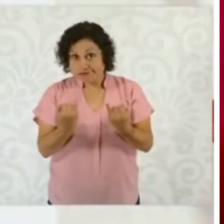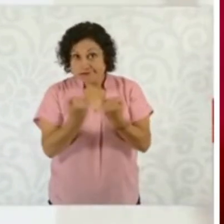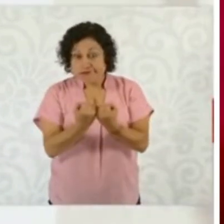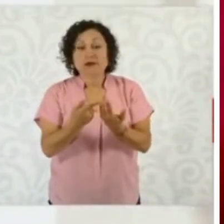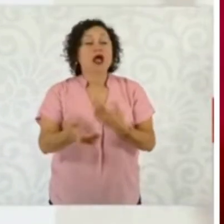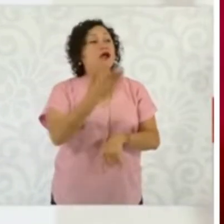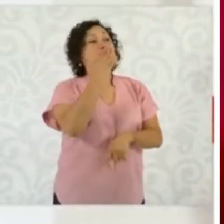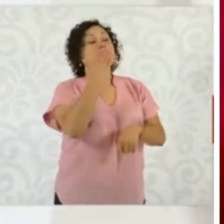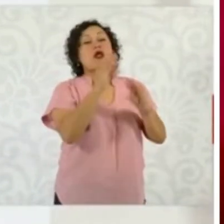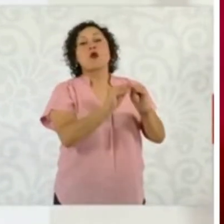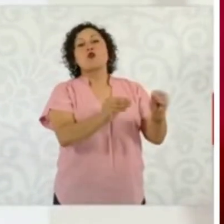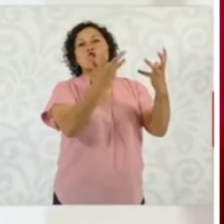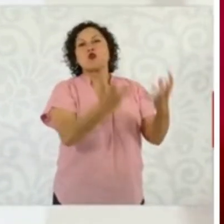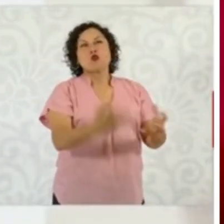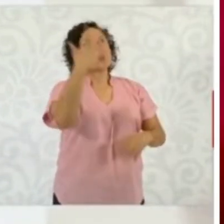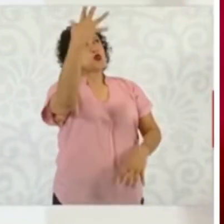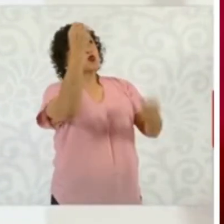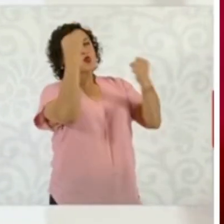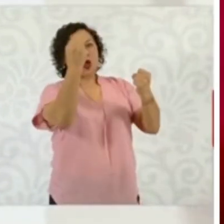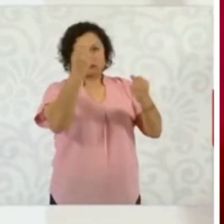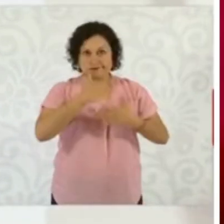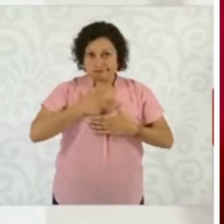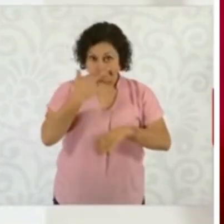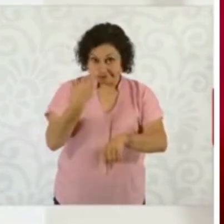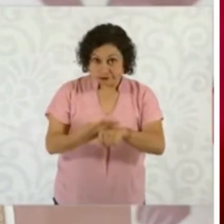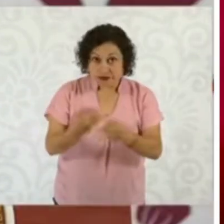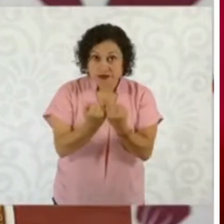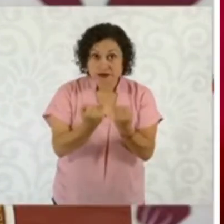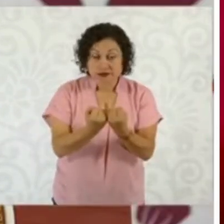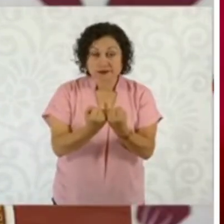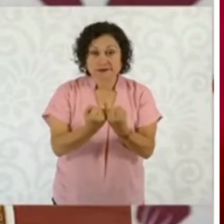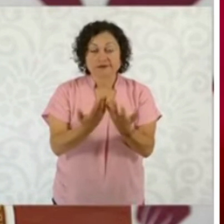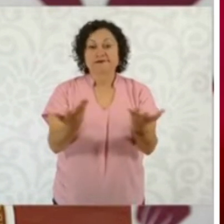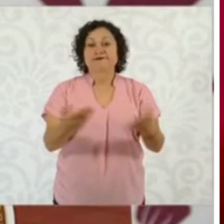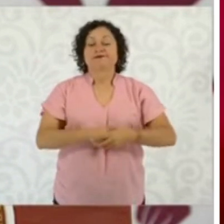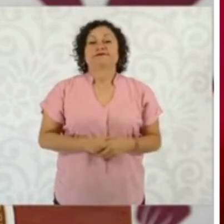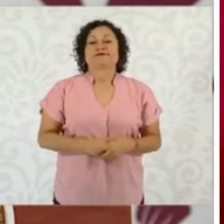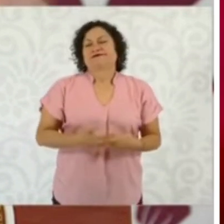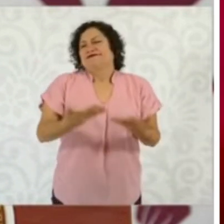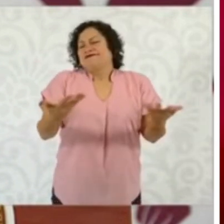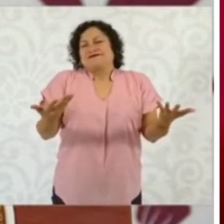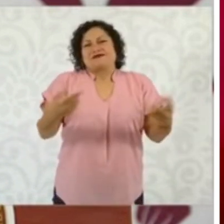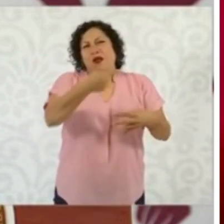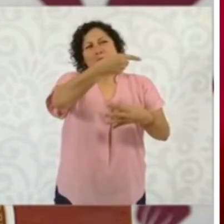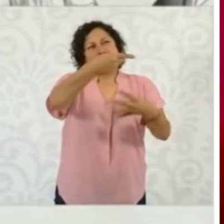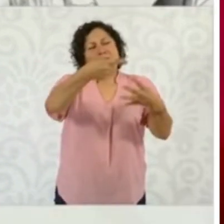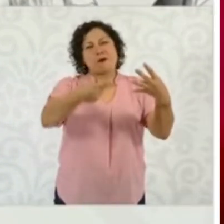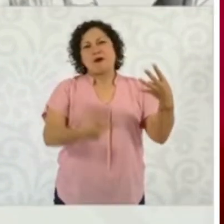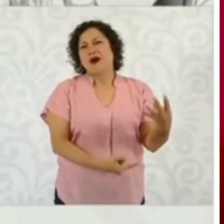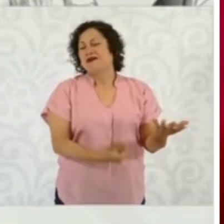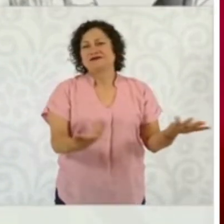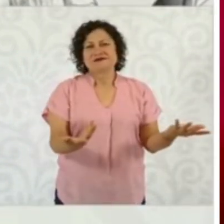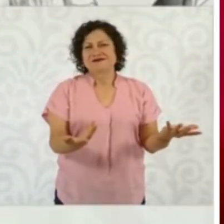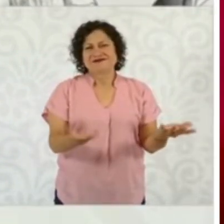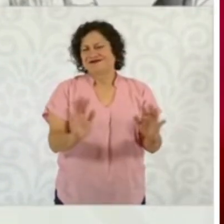sequía en Sonora, pues también es responsabilidad de la presidenta. Que, en fin. Y no, el